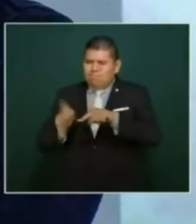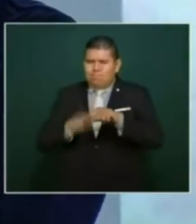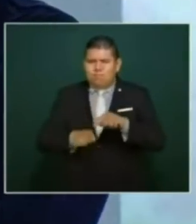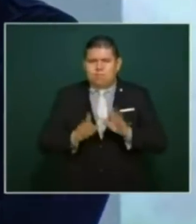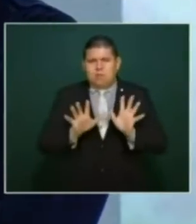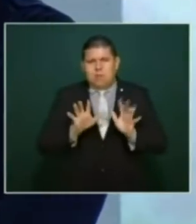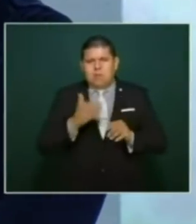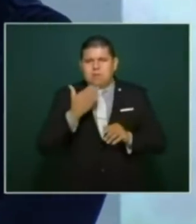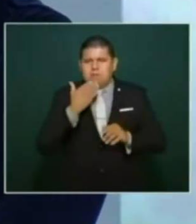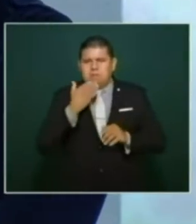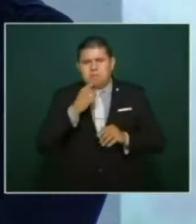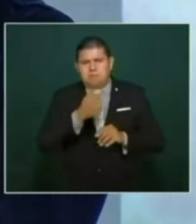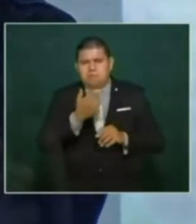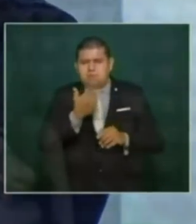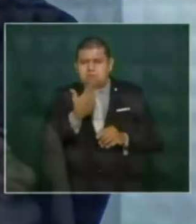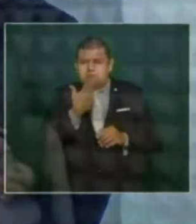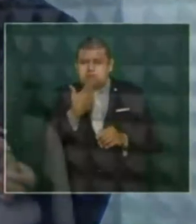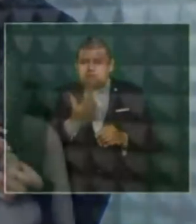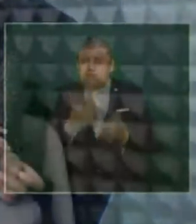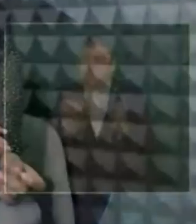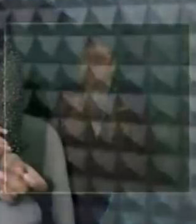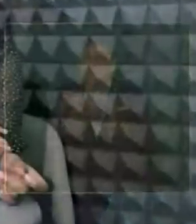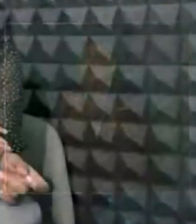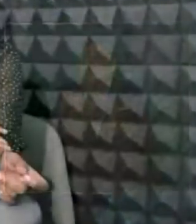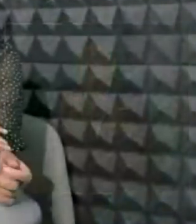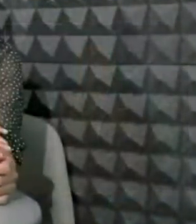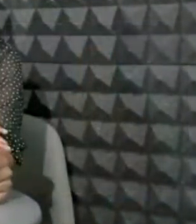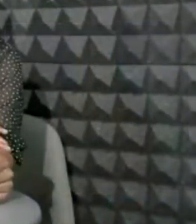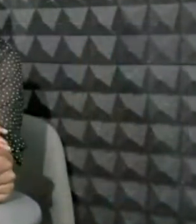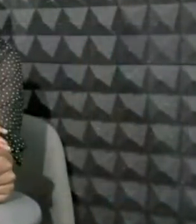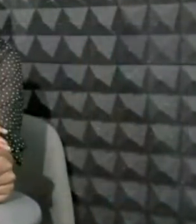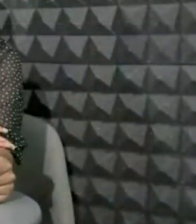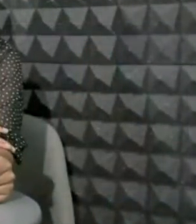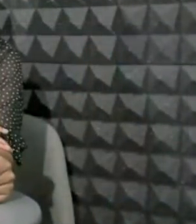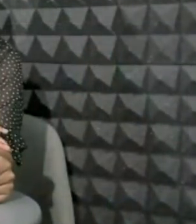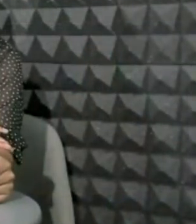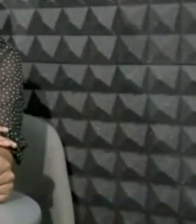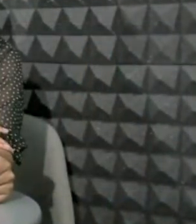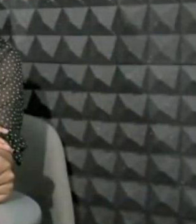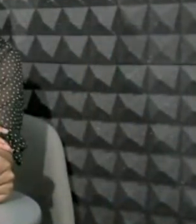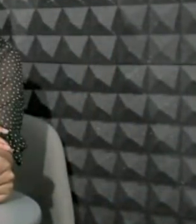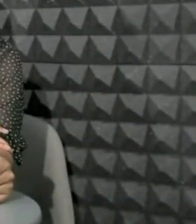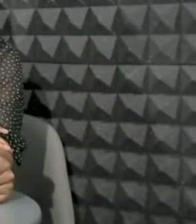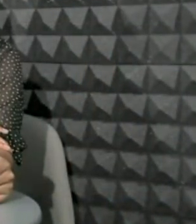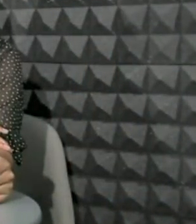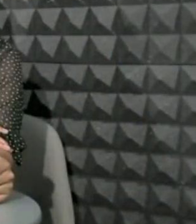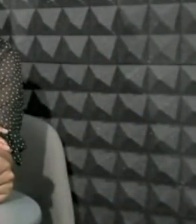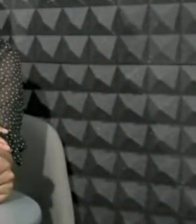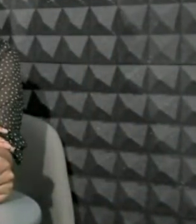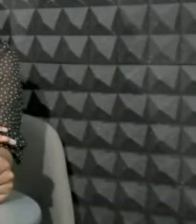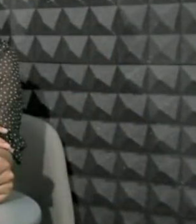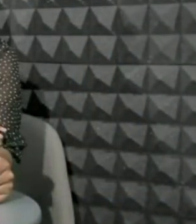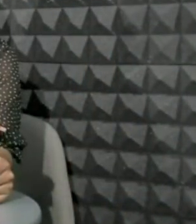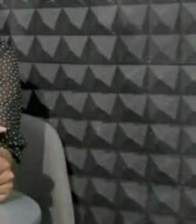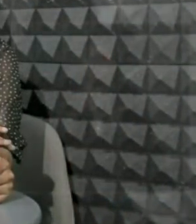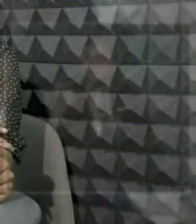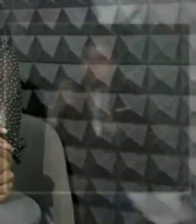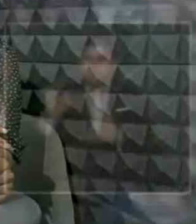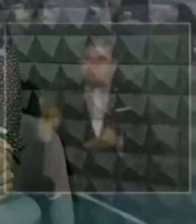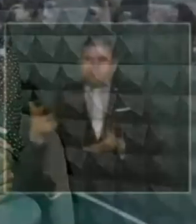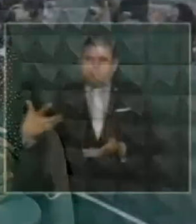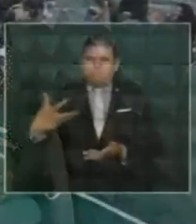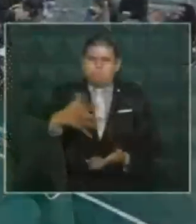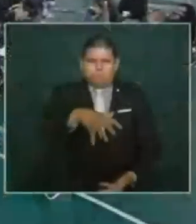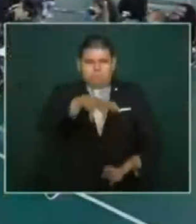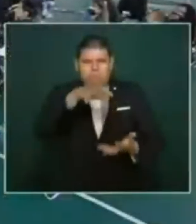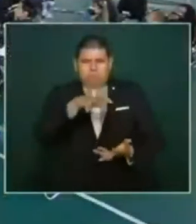íntegra, no deshonestos. Pero, ¿qué les parece si vamos a ver lo que comentó el mandatario ese miércoles? Pues